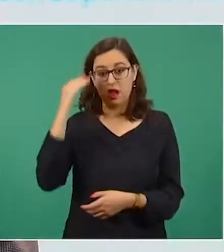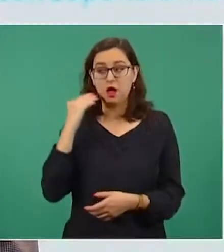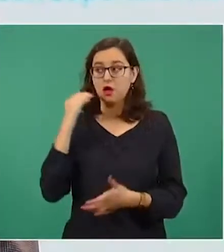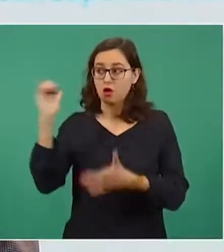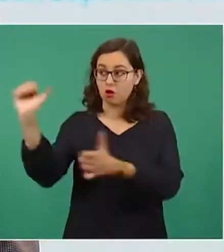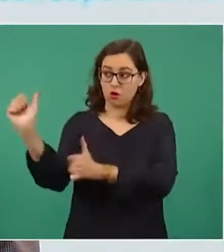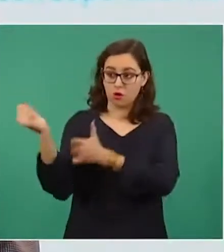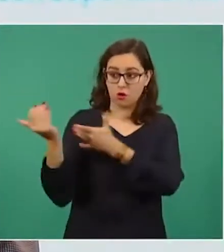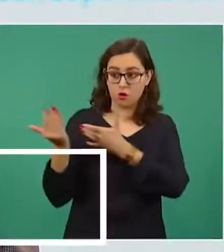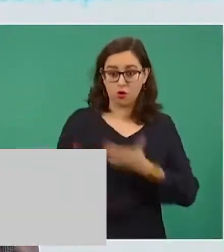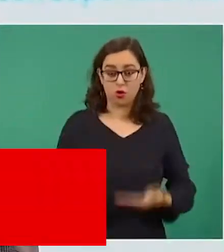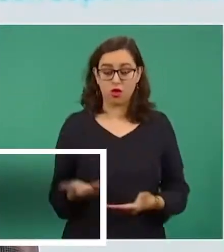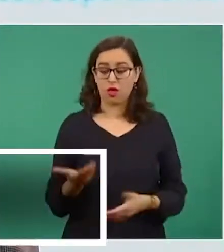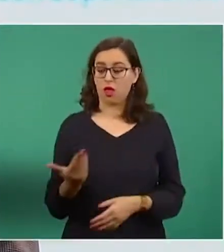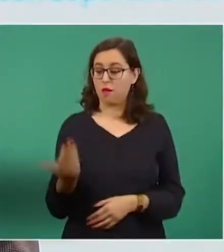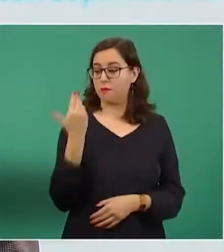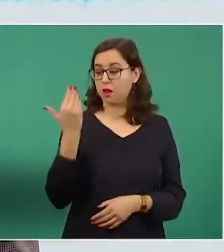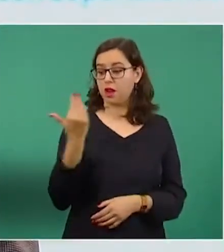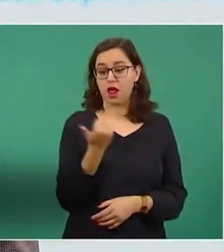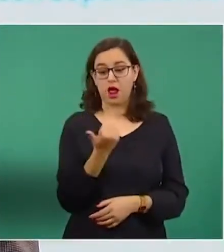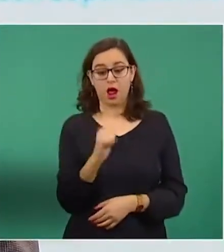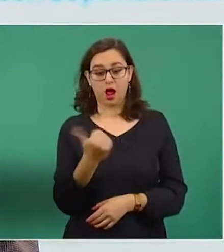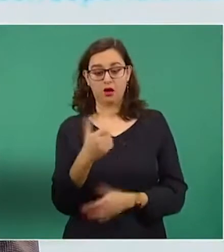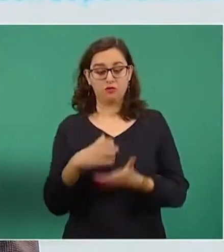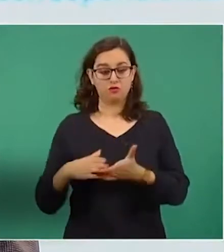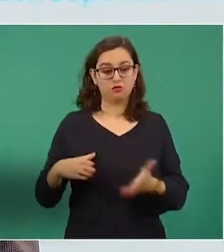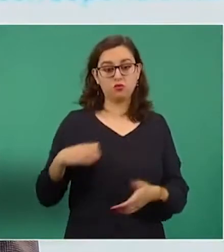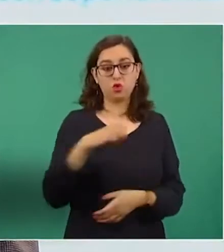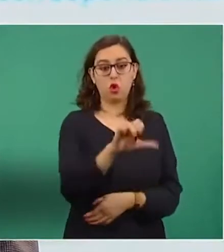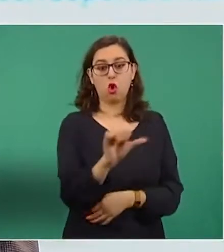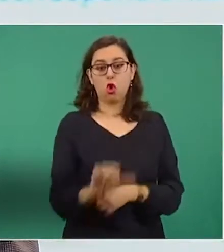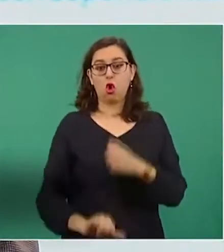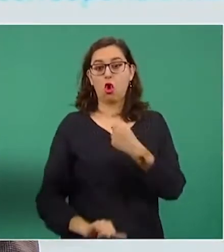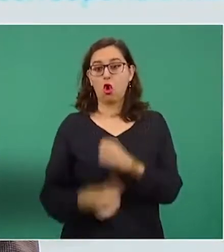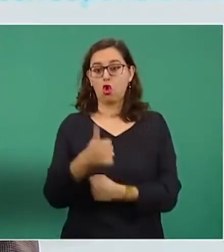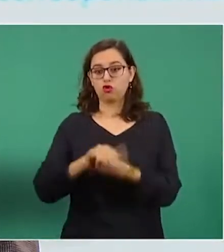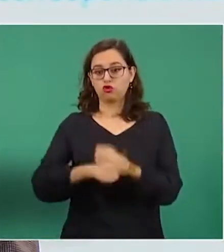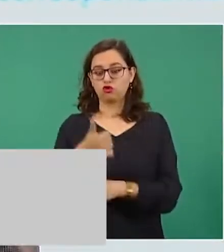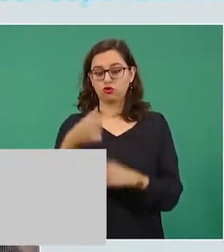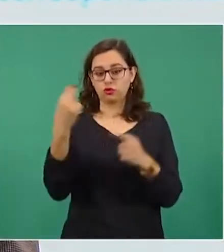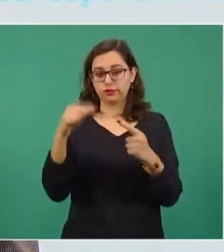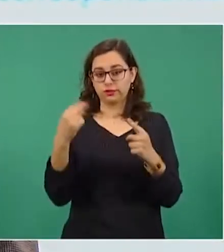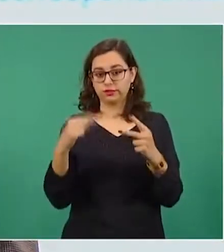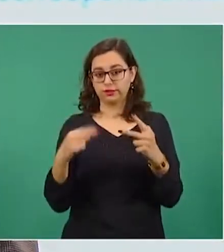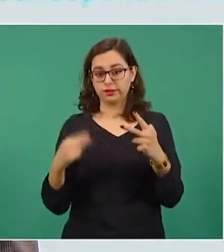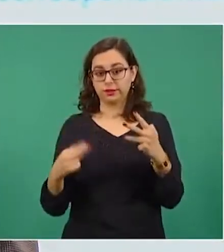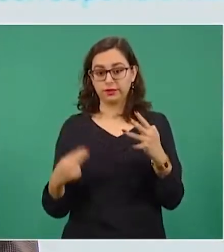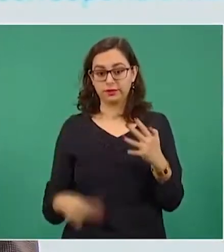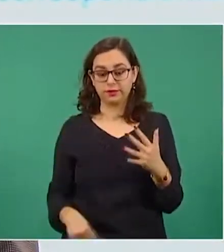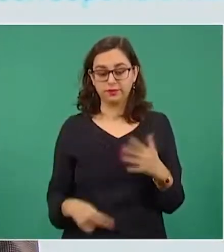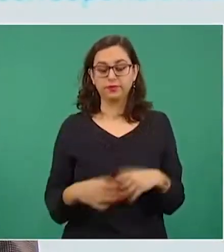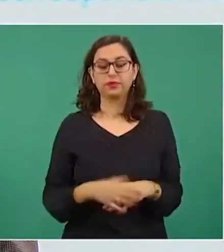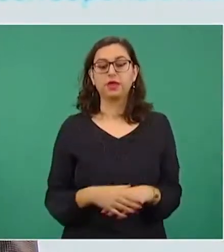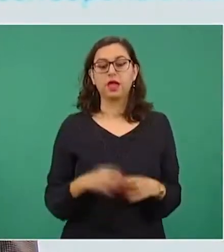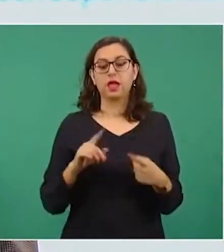realizó en agosto la entrega de 11 claves de medicamentos, tales como el